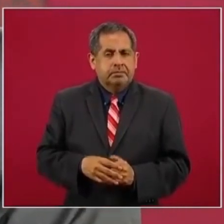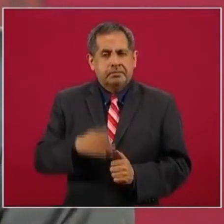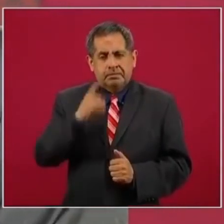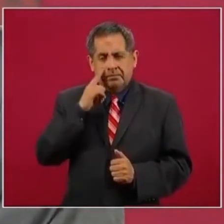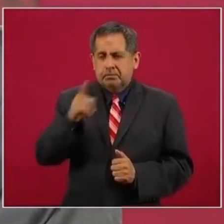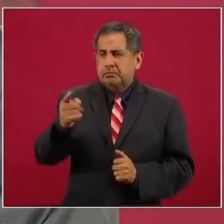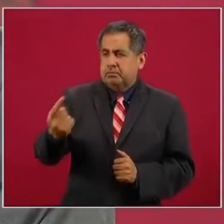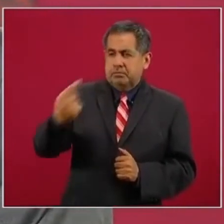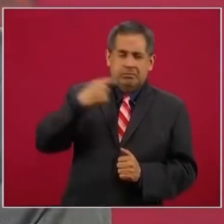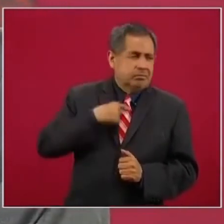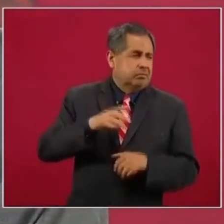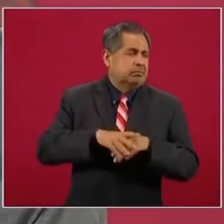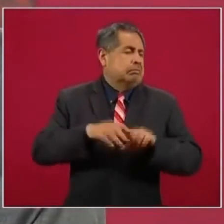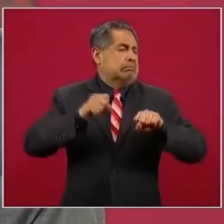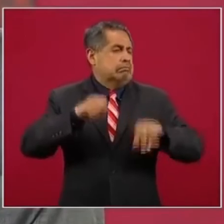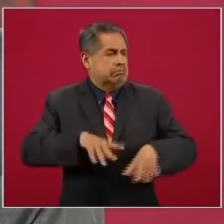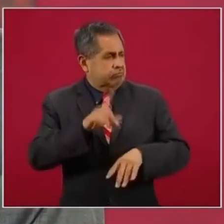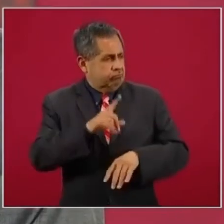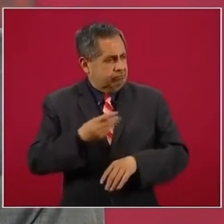afloje,